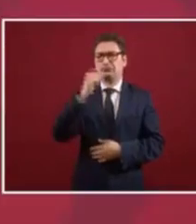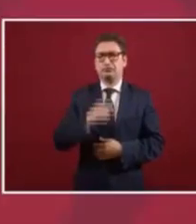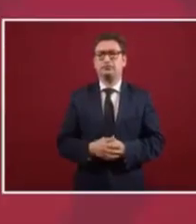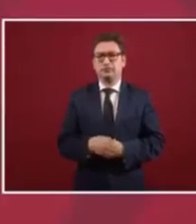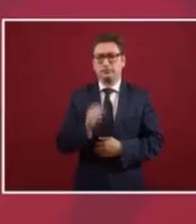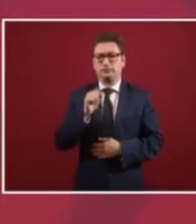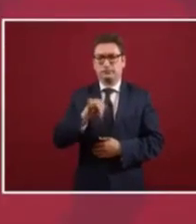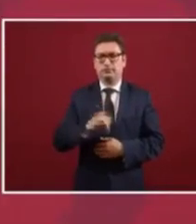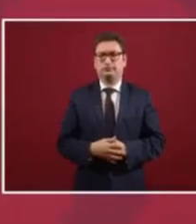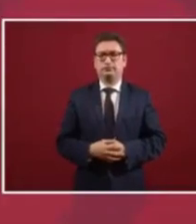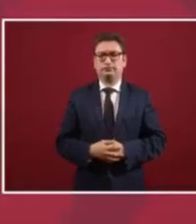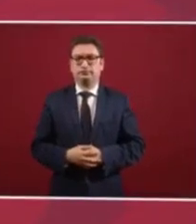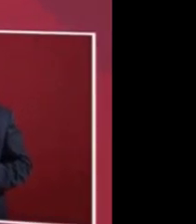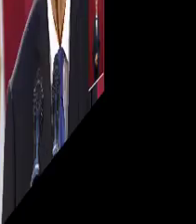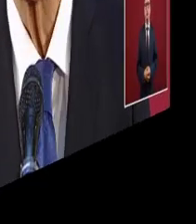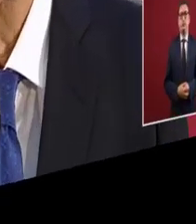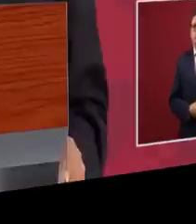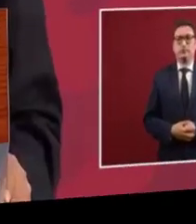De inmediato.